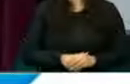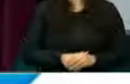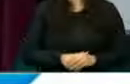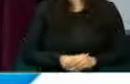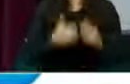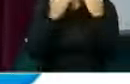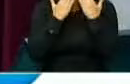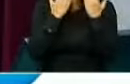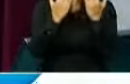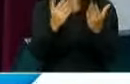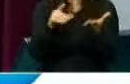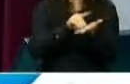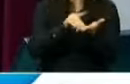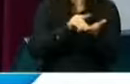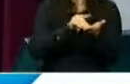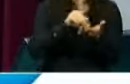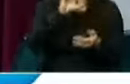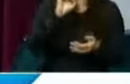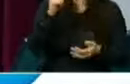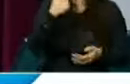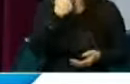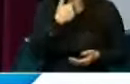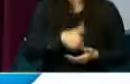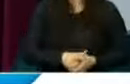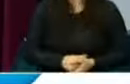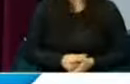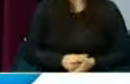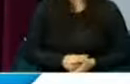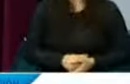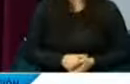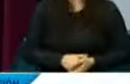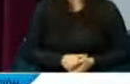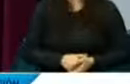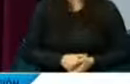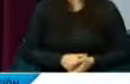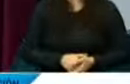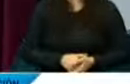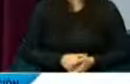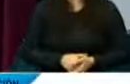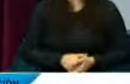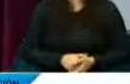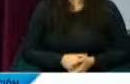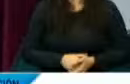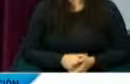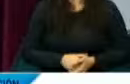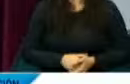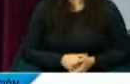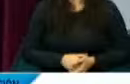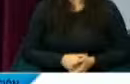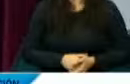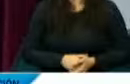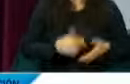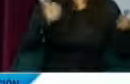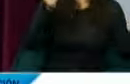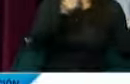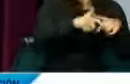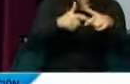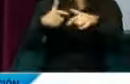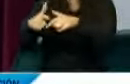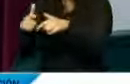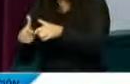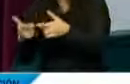nadie. ¿Cómo nos vamos a sentir? Nosotros ponemos la cara día a día frente a eso. Es una injusticia terrible, sobre